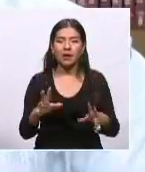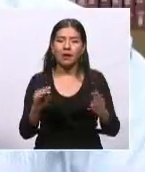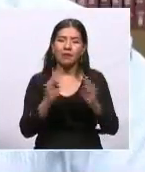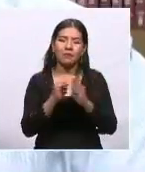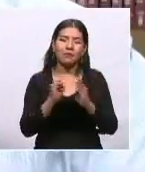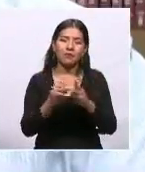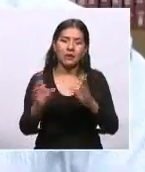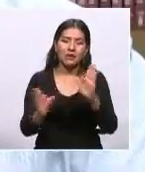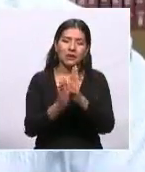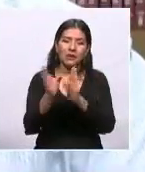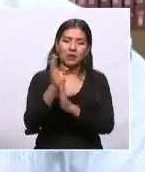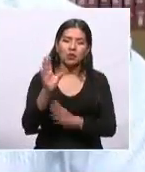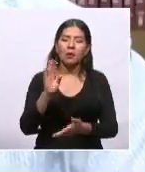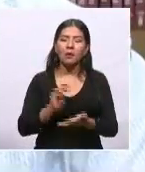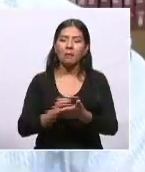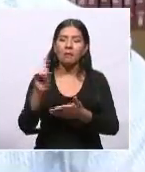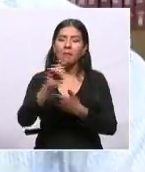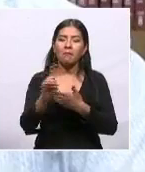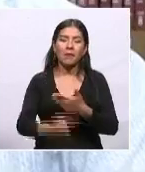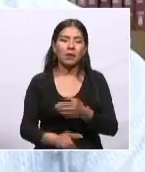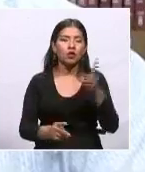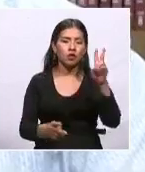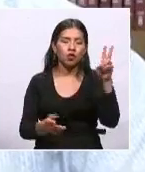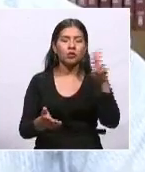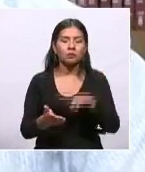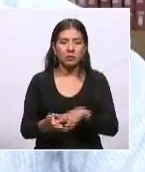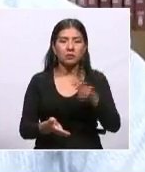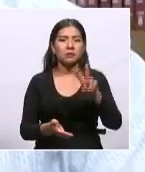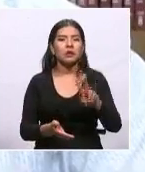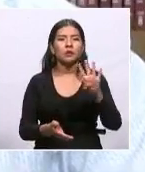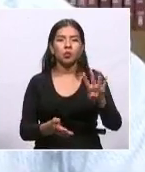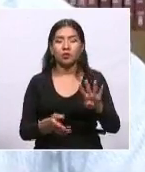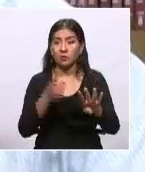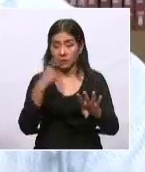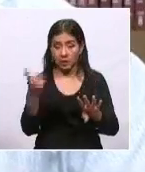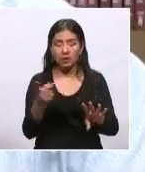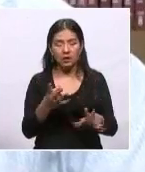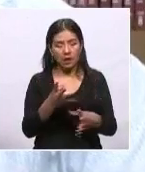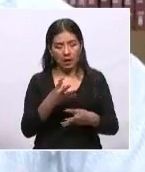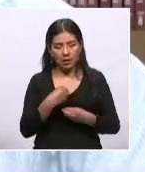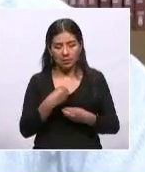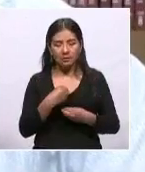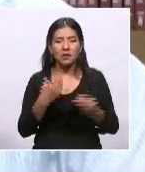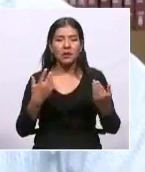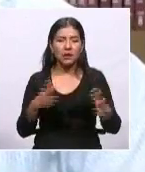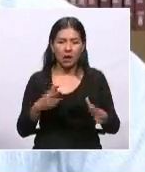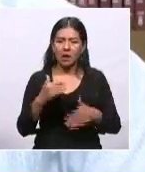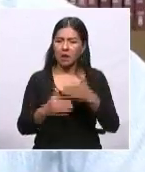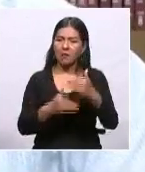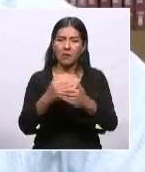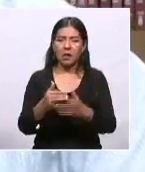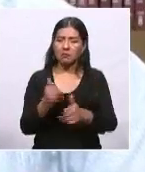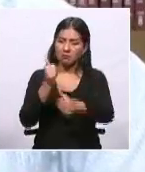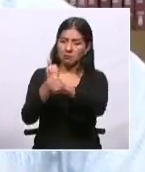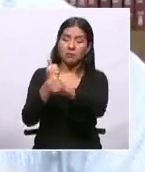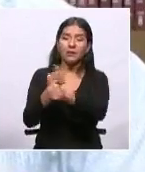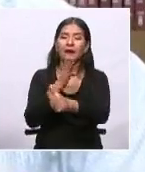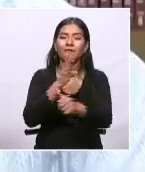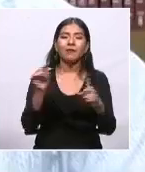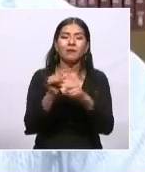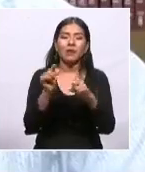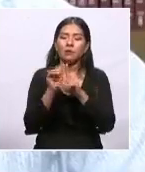de 2024. Ahí está la declaración, admite que había sido un avance. Eso lo dijo el propio Rómulo